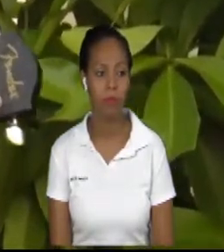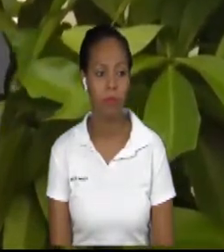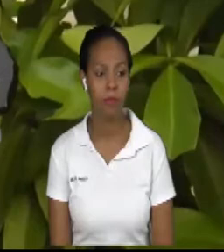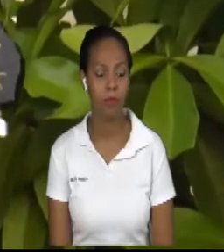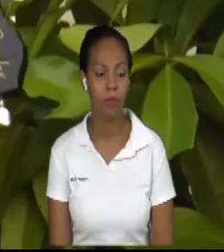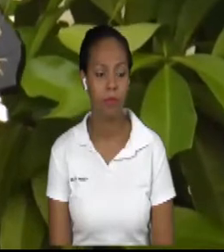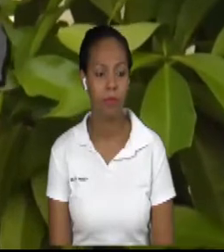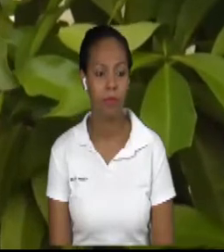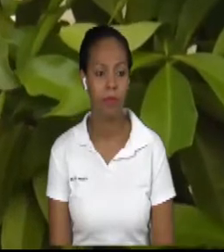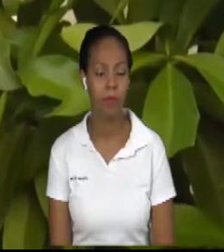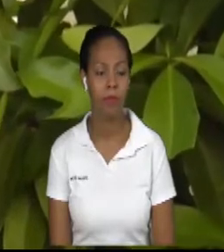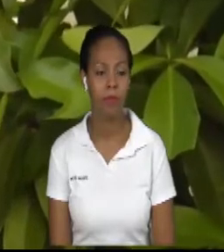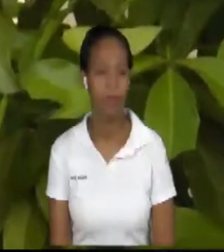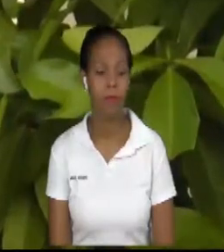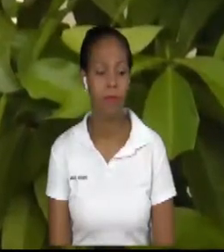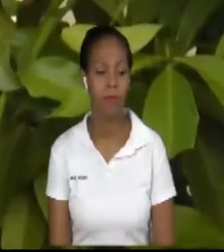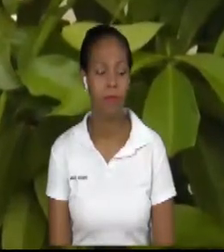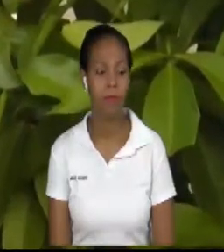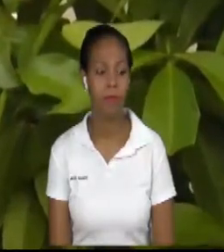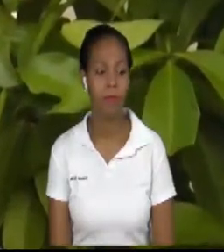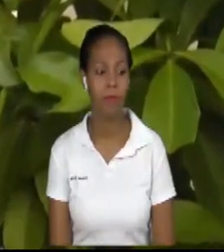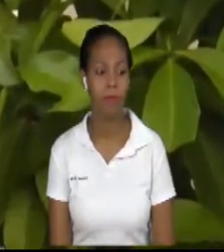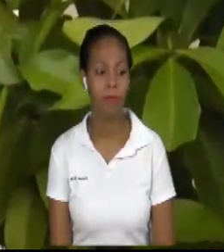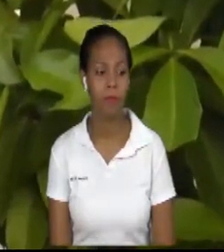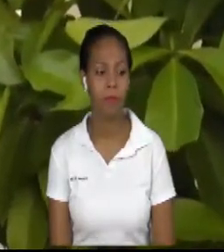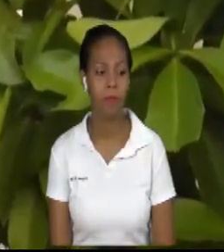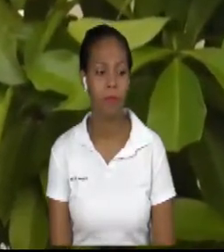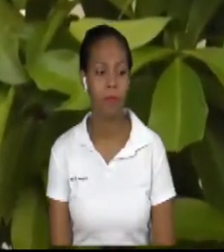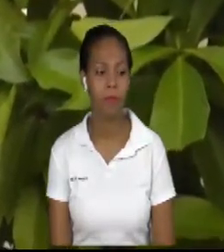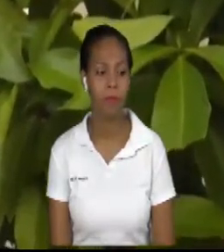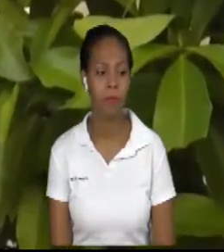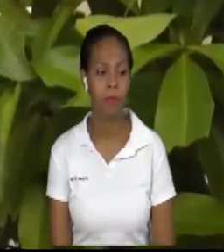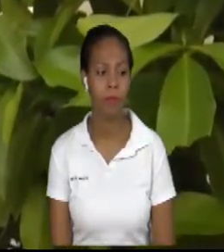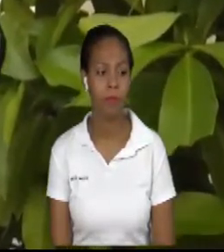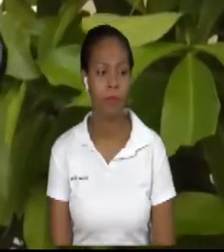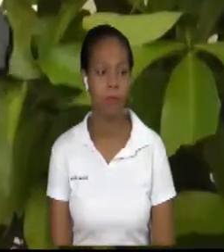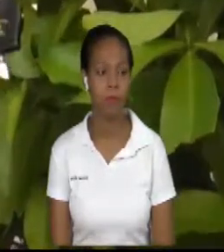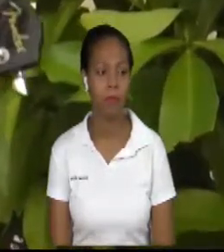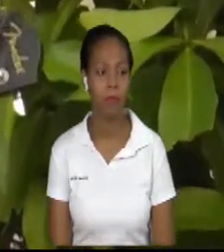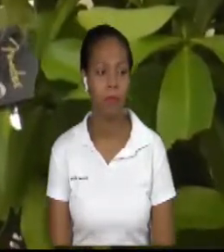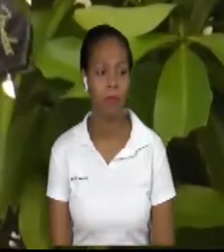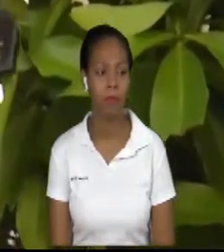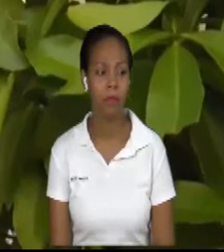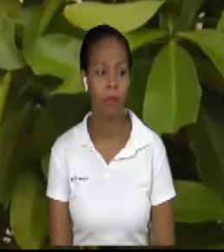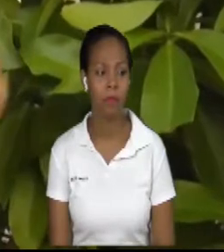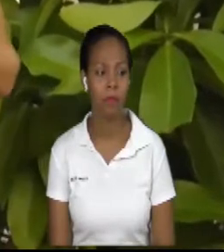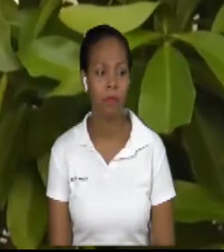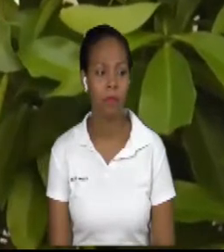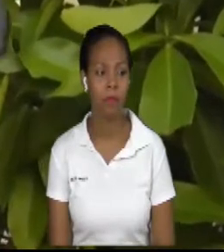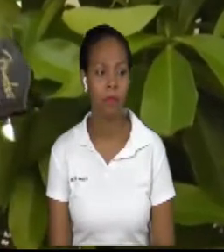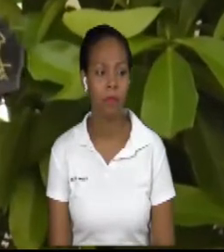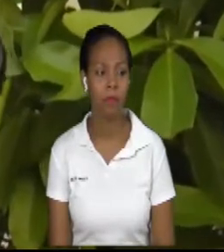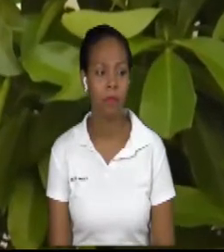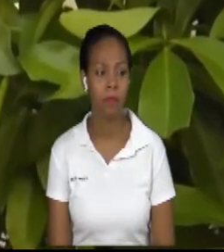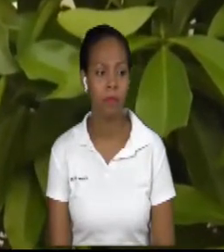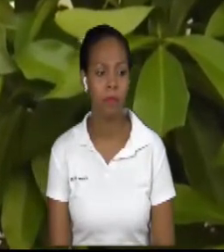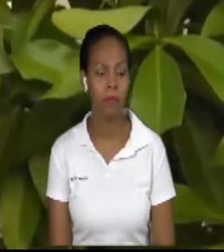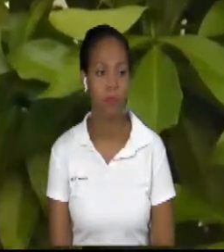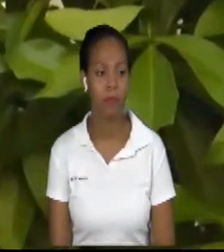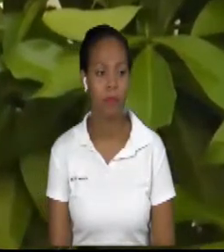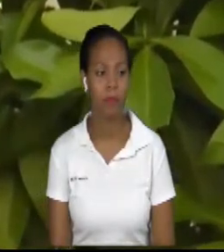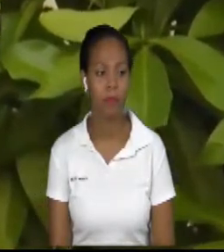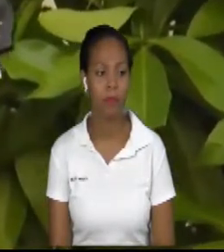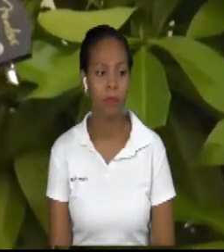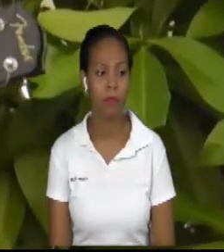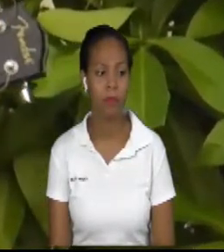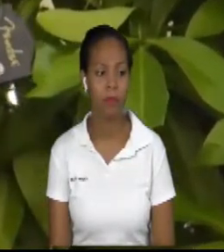viaje. Que pensamos lento, después salvaje. Pasito, pasito, suave, suavecito. Nos vamos pegando poquito a